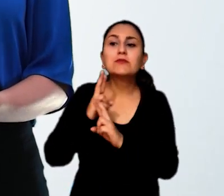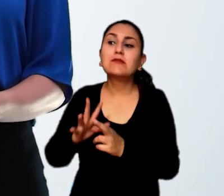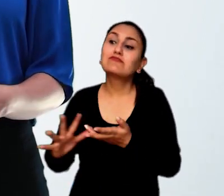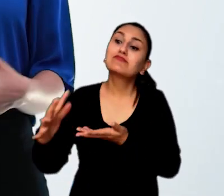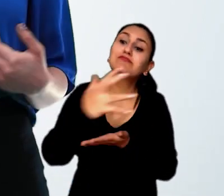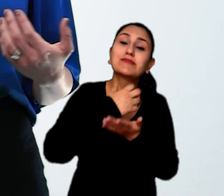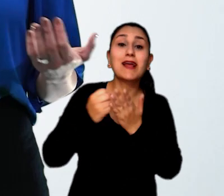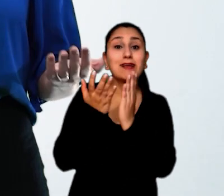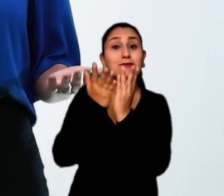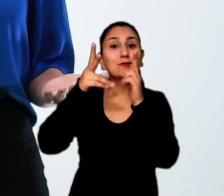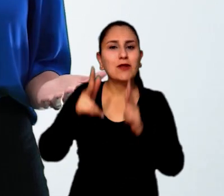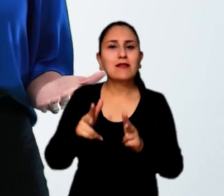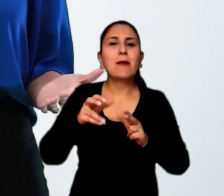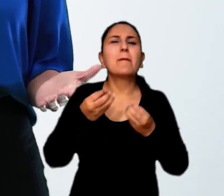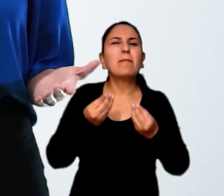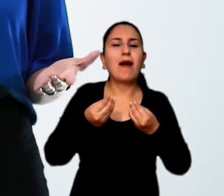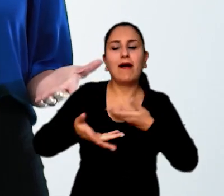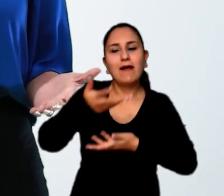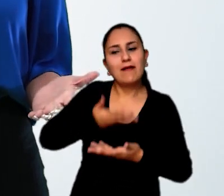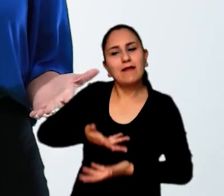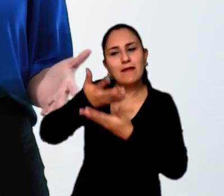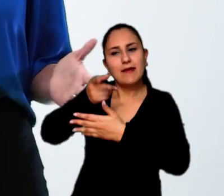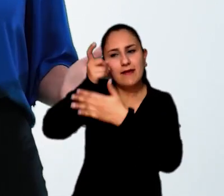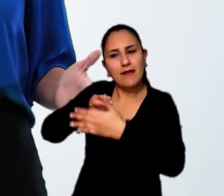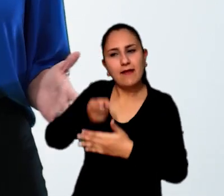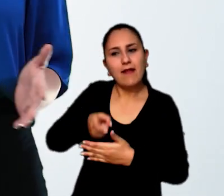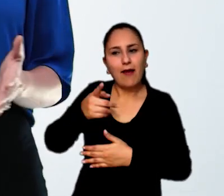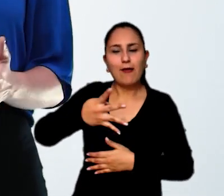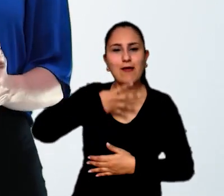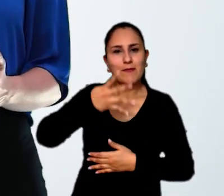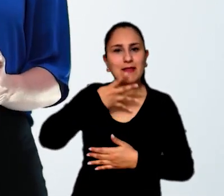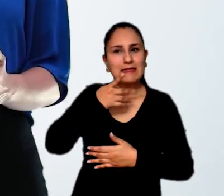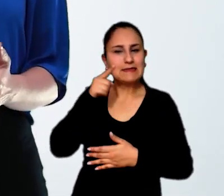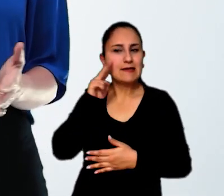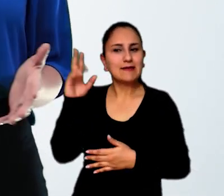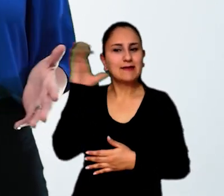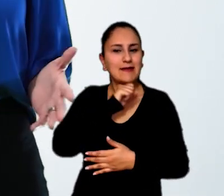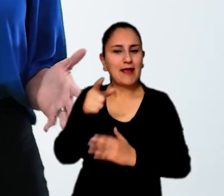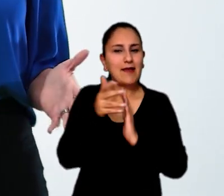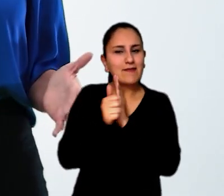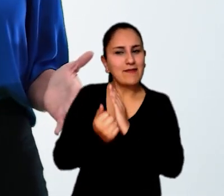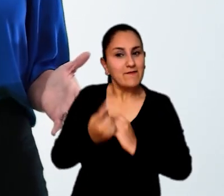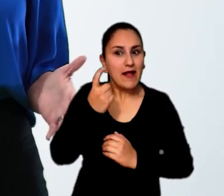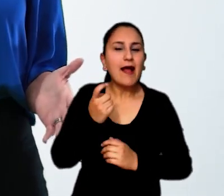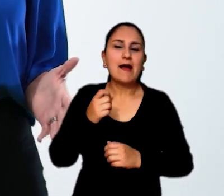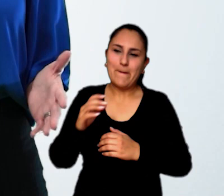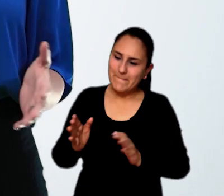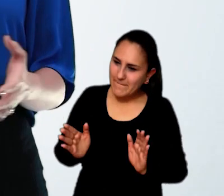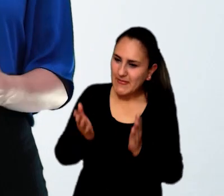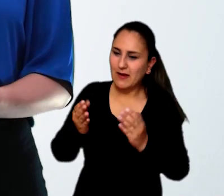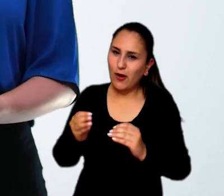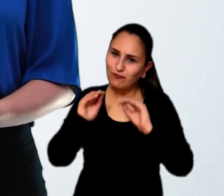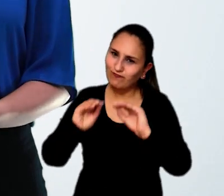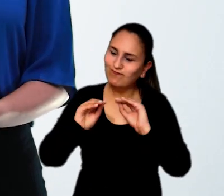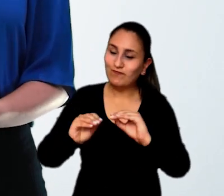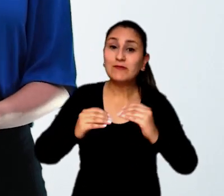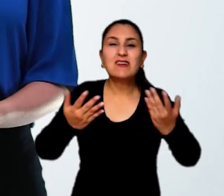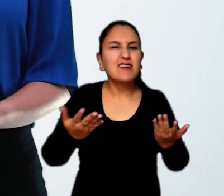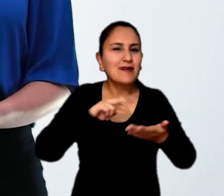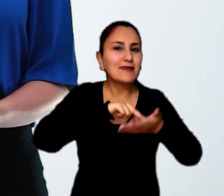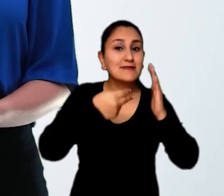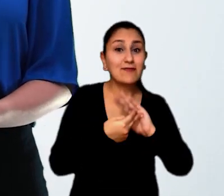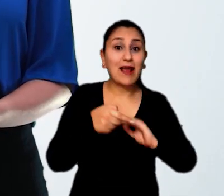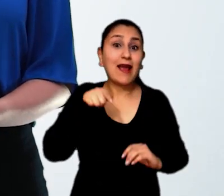estudiantes para retroalimentar y reforzar la competencia habilidad de acuerdo con lo que se evidencia es decir